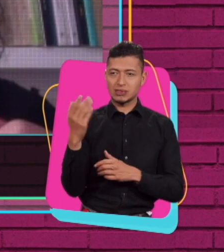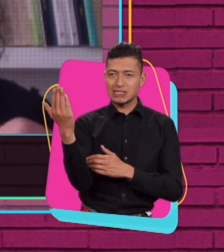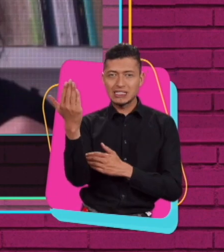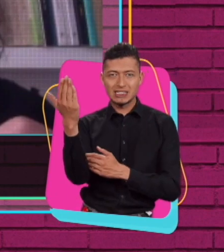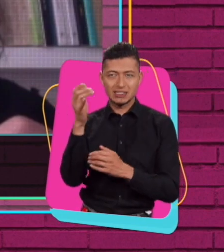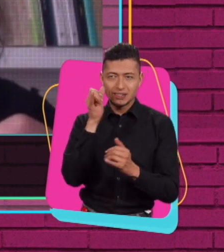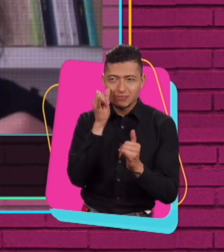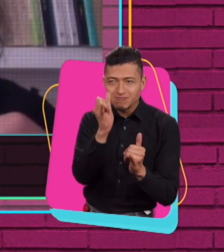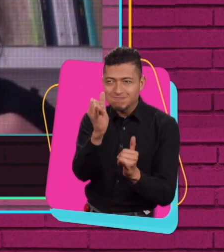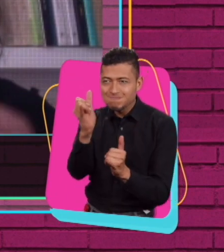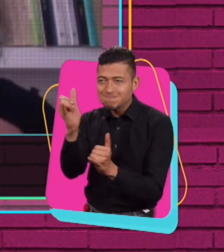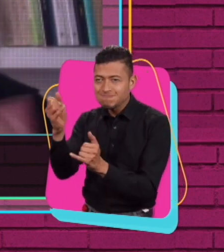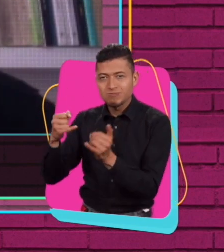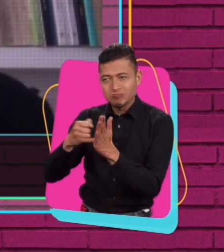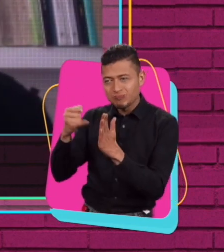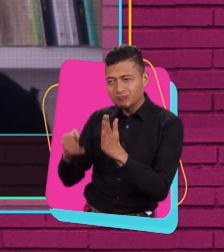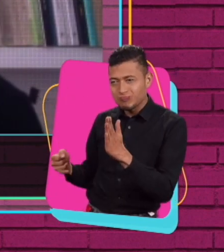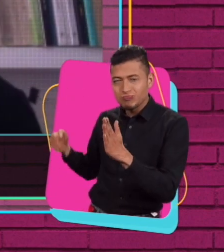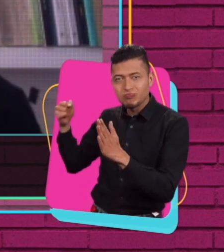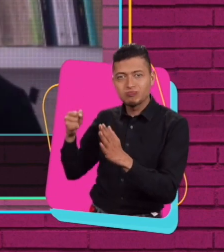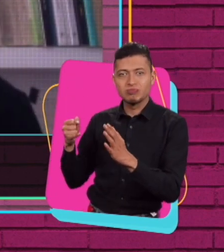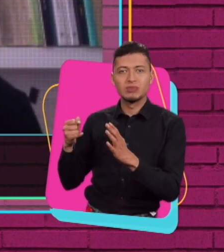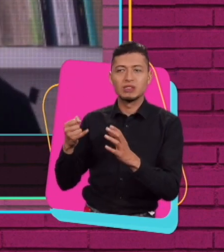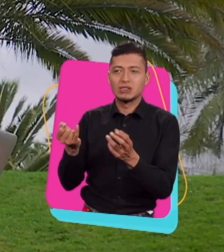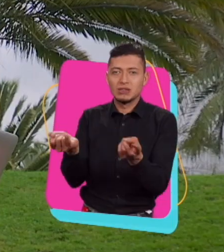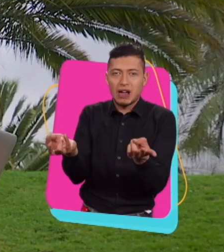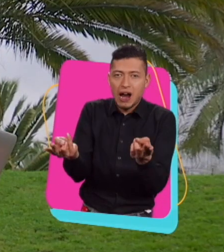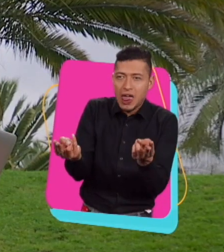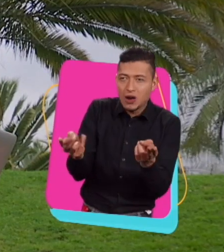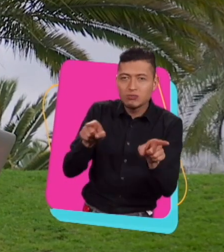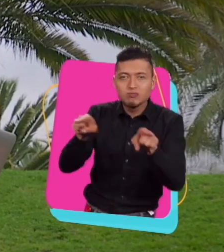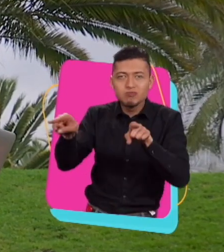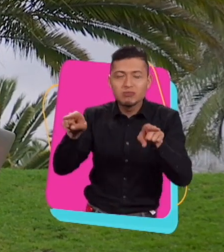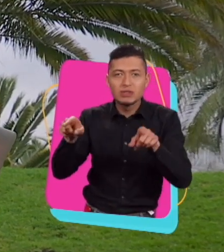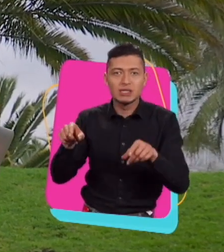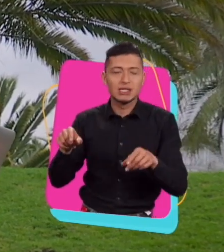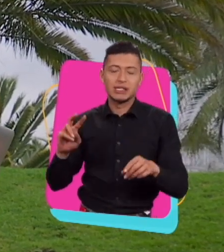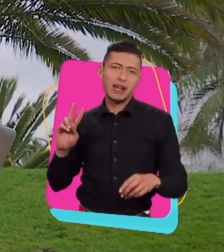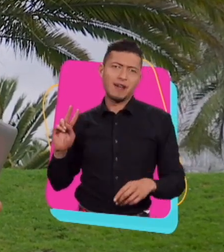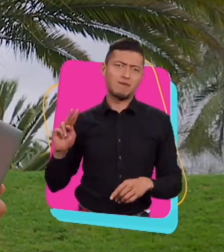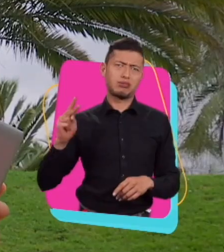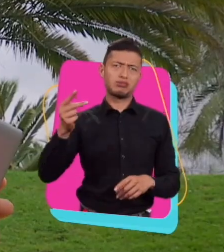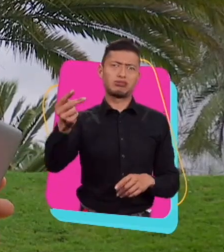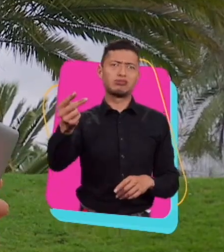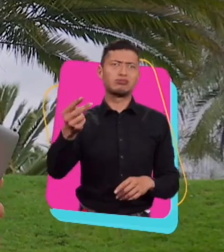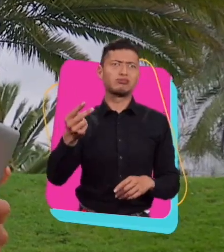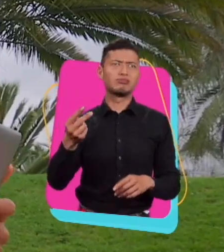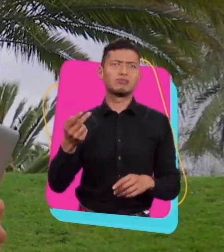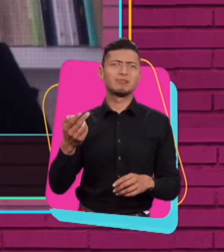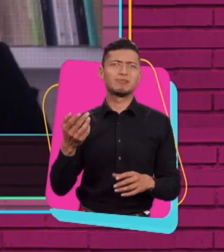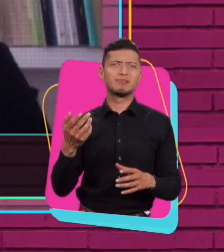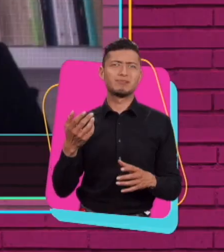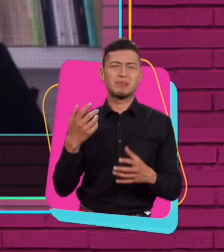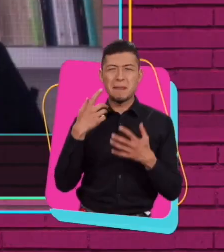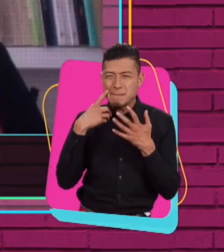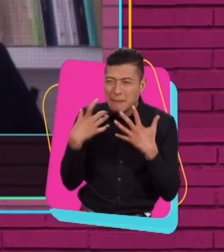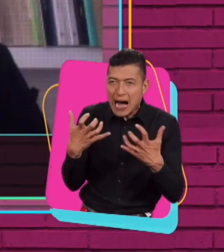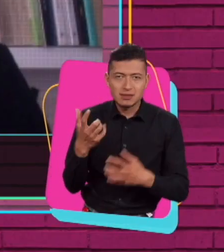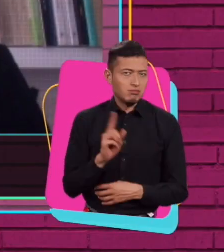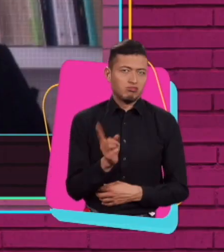cinematografía análoga o fílmica, pero esas evoluciones son muy,